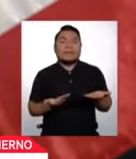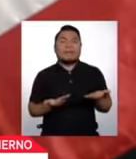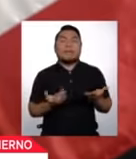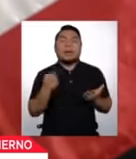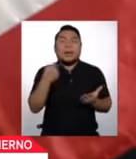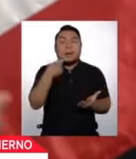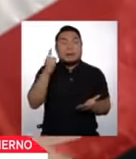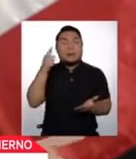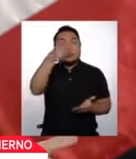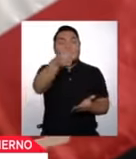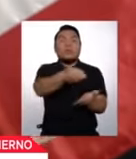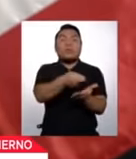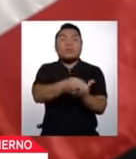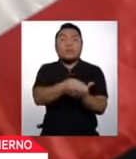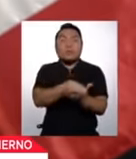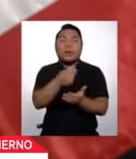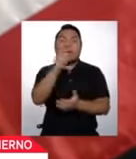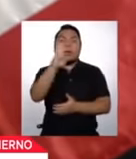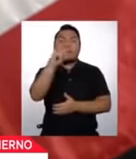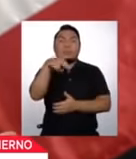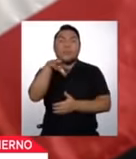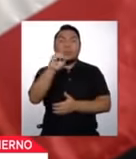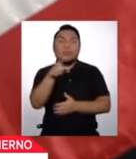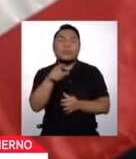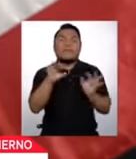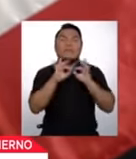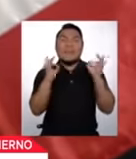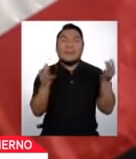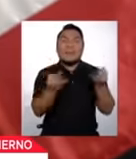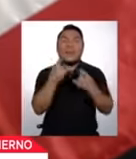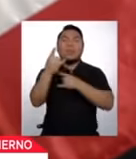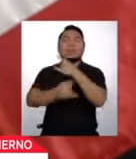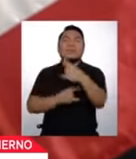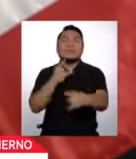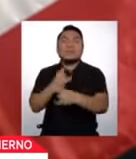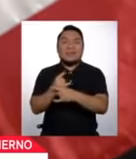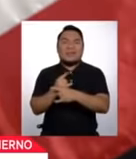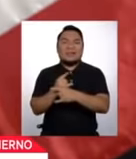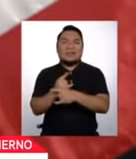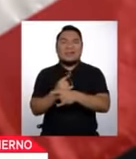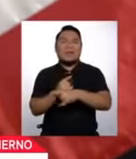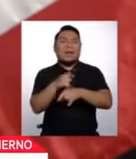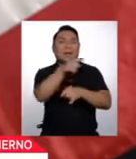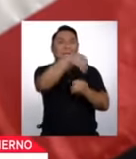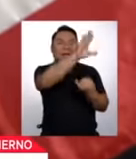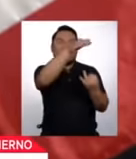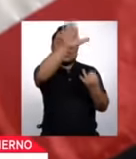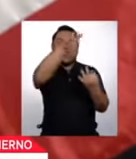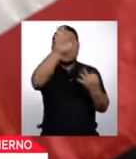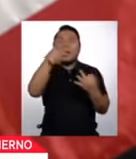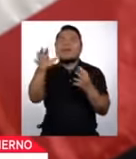precisamente cobrar este bono familiar universal, que es fundamental que